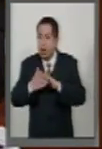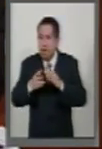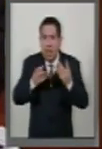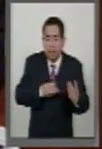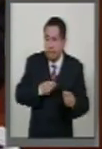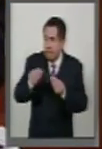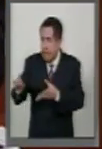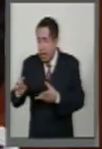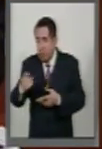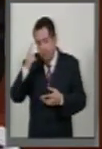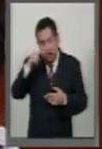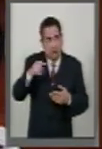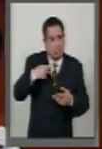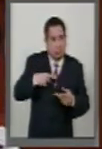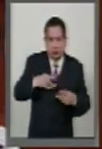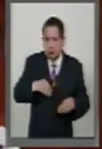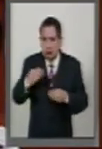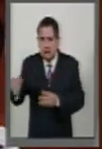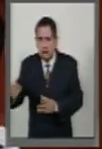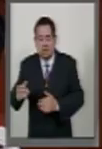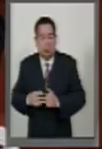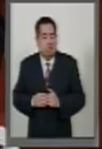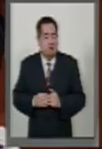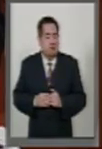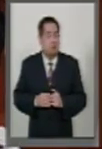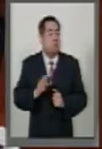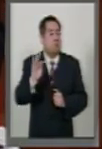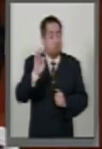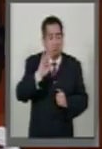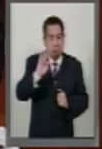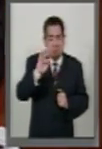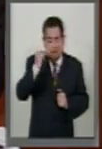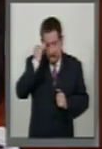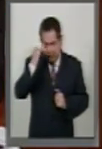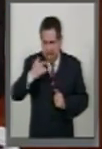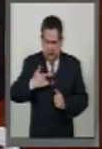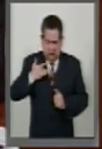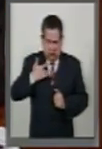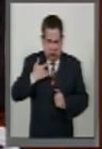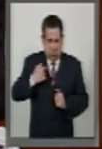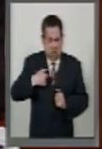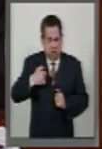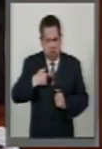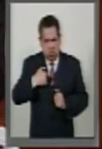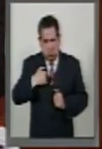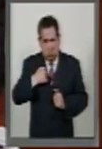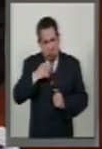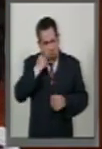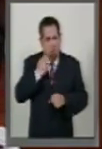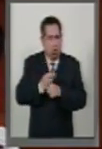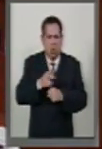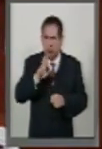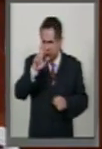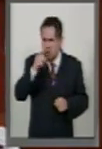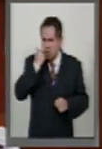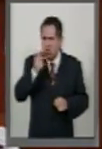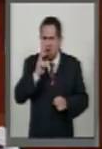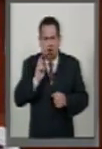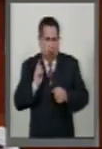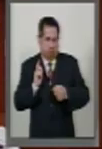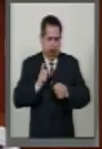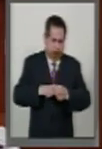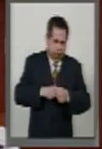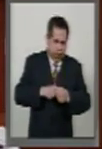del país. De esta forma, quien decida voluntariamente sumarse a un plan